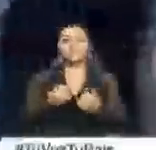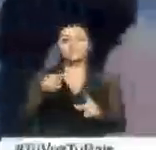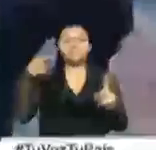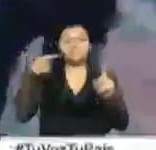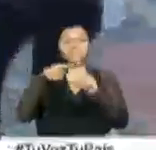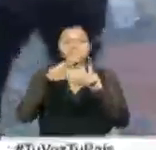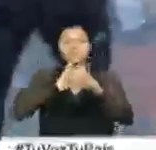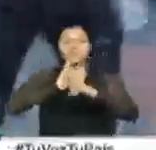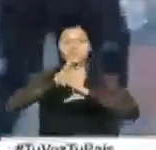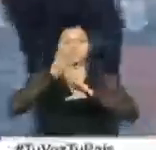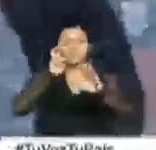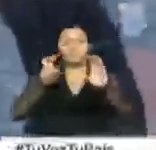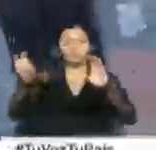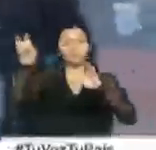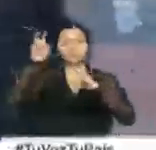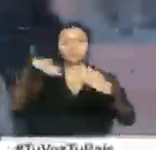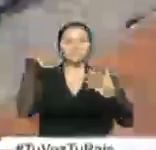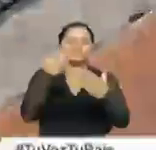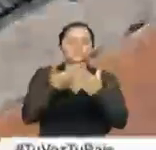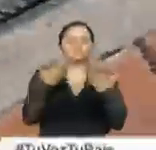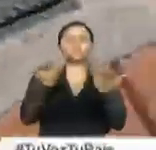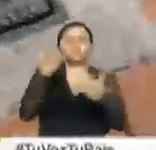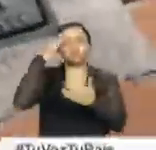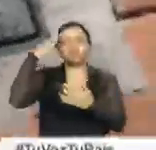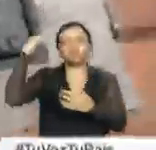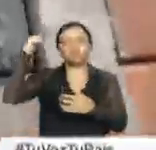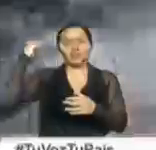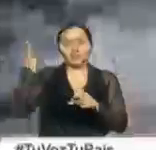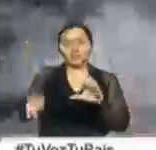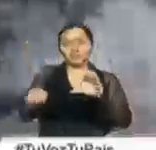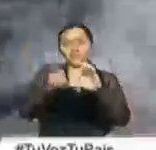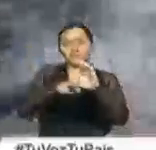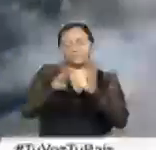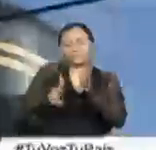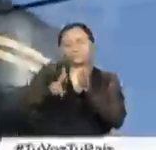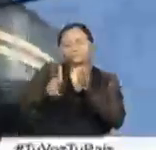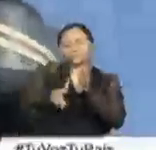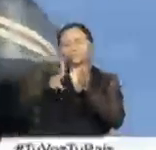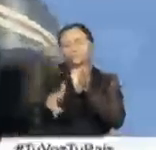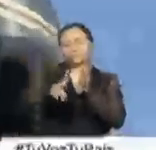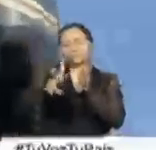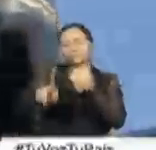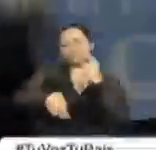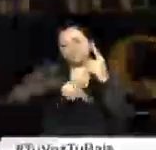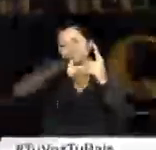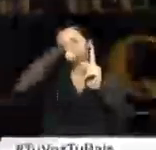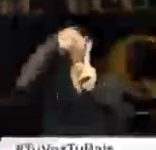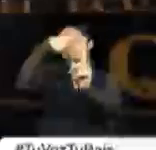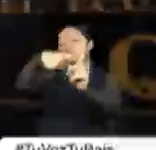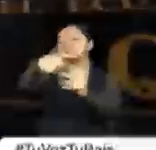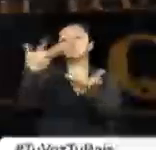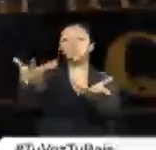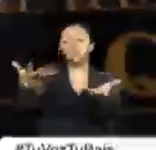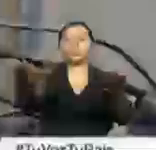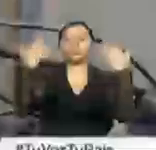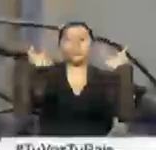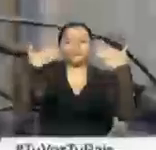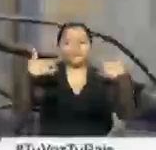Posteriormente, el turista llega hasta la ciudad de Riobamba para embarcarse en el tren crucero e iniciar su viaje hasta la ciudad de Guayaquil.